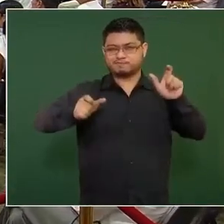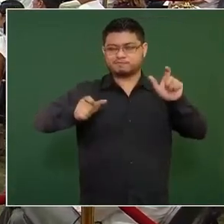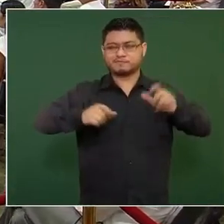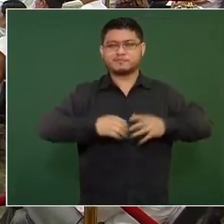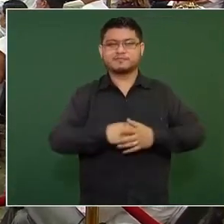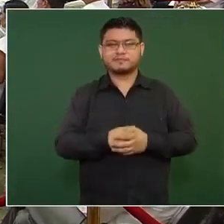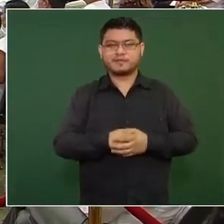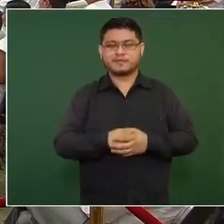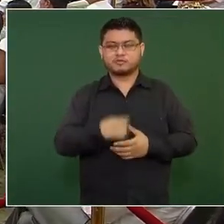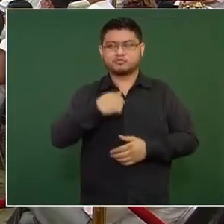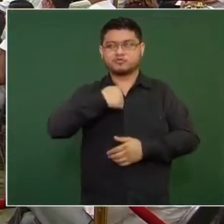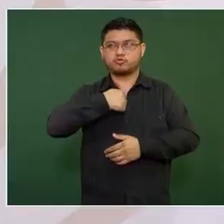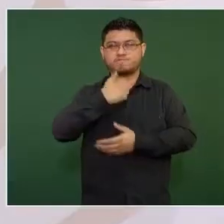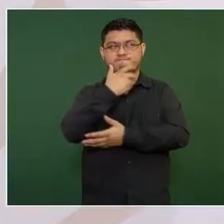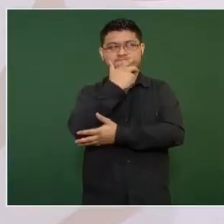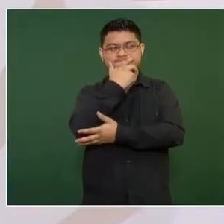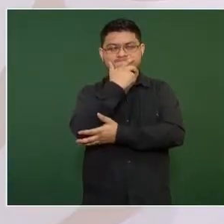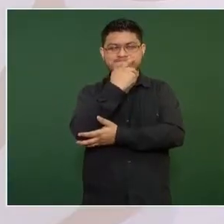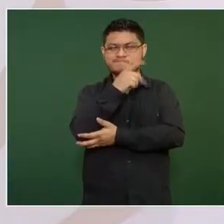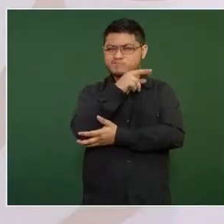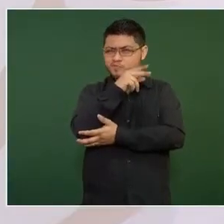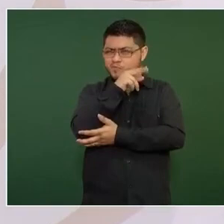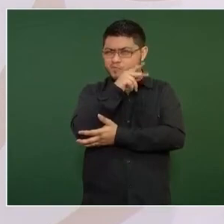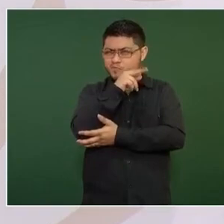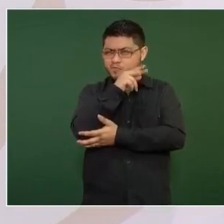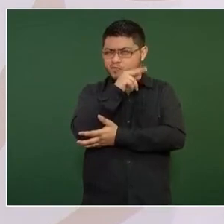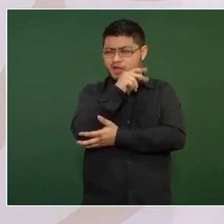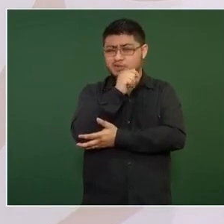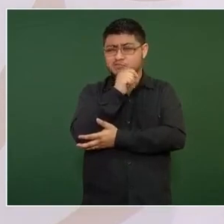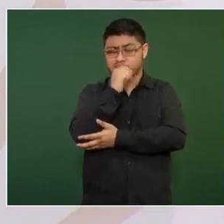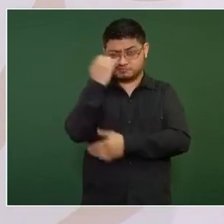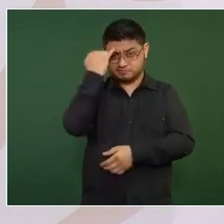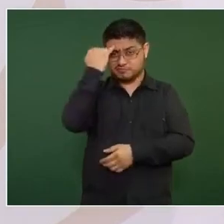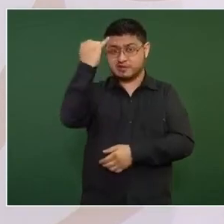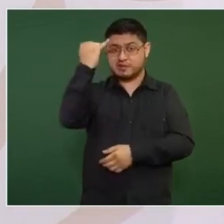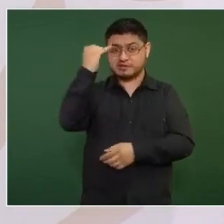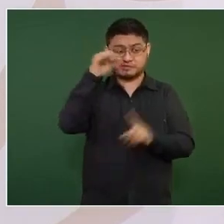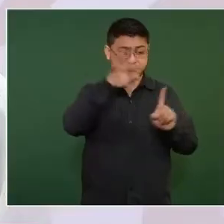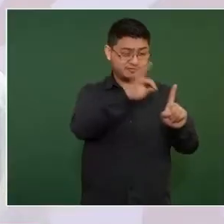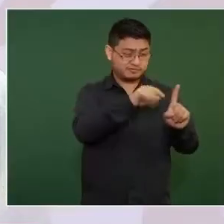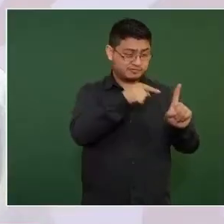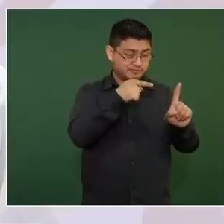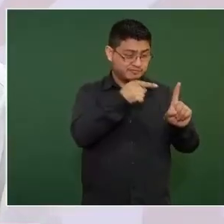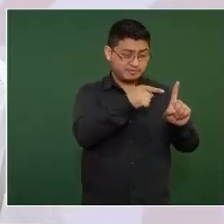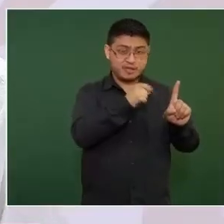Entonces sí estaba yo un poco preocupado, porque imagínense cambiar